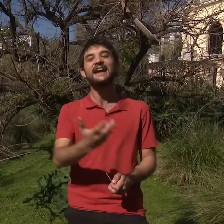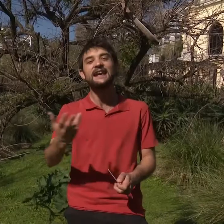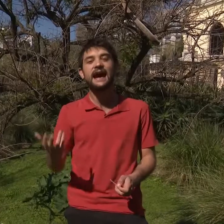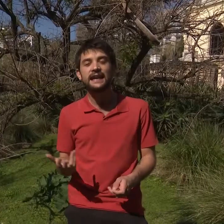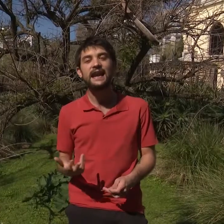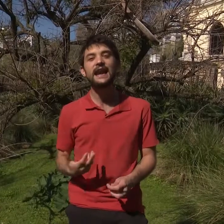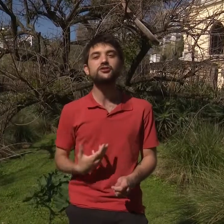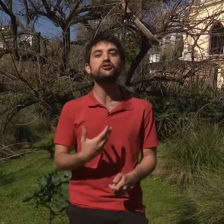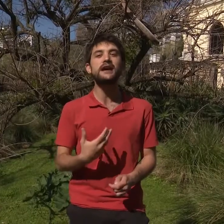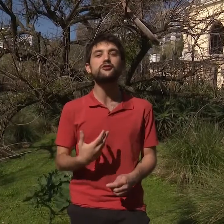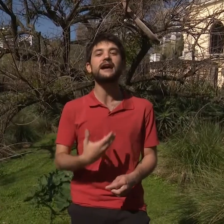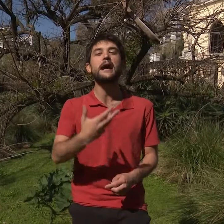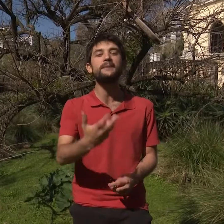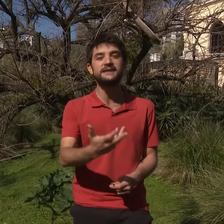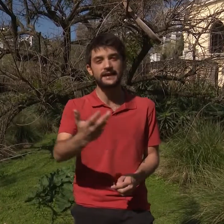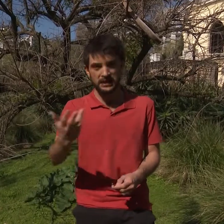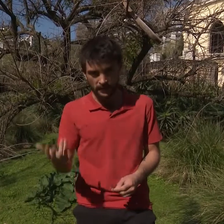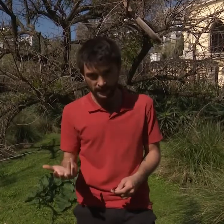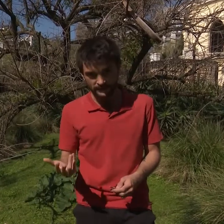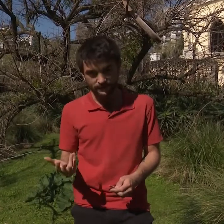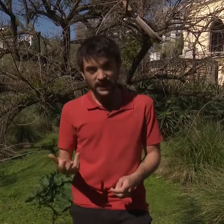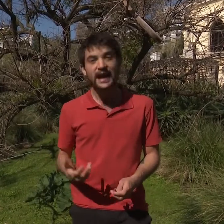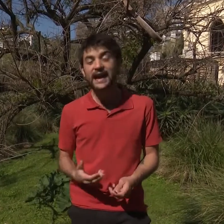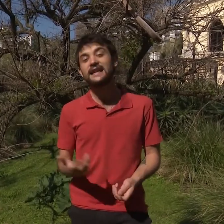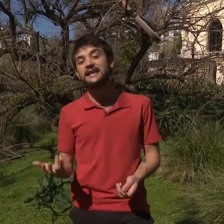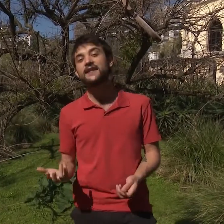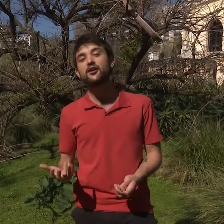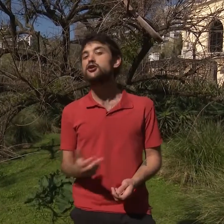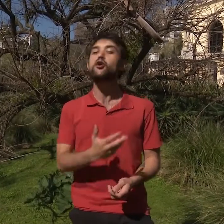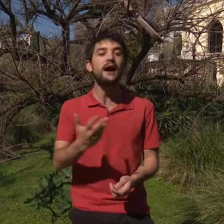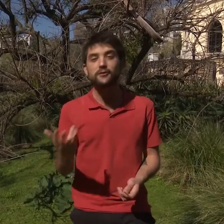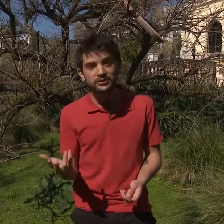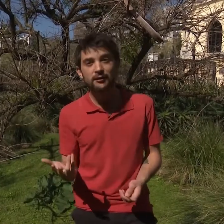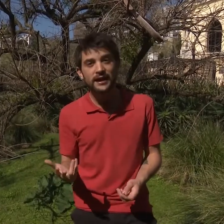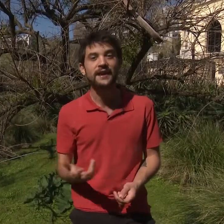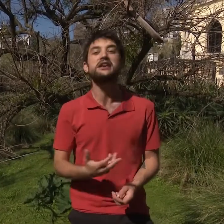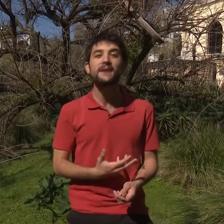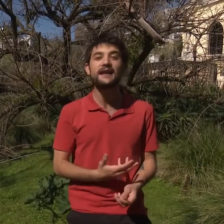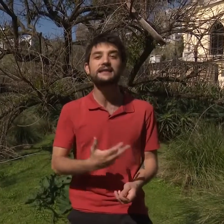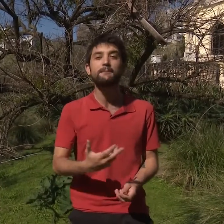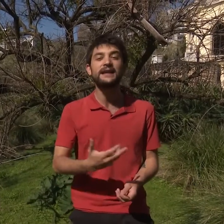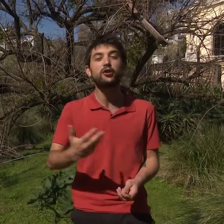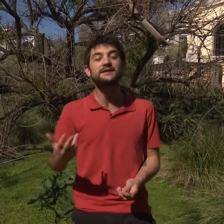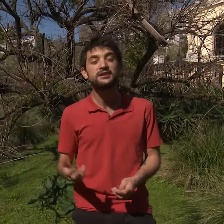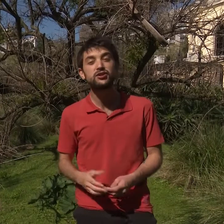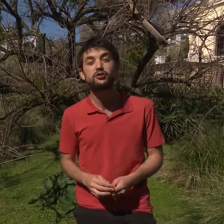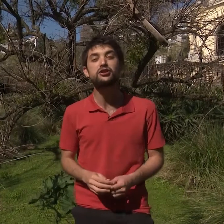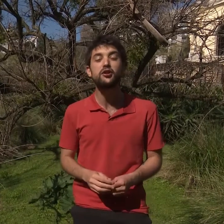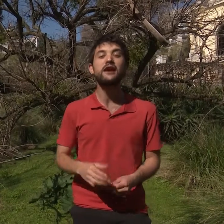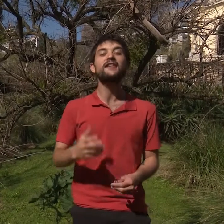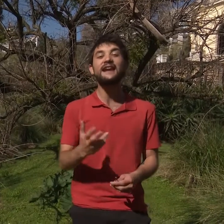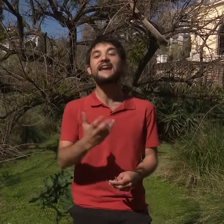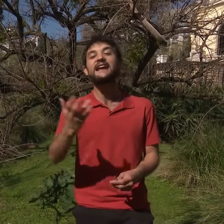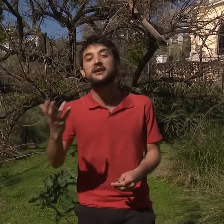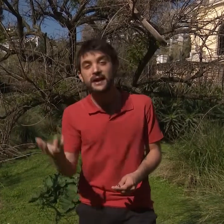en general, la asociamos a especies de animales. En el día de hoy no vamos a hablar de animales en peligro de extinción,